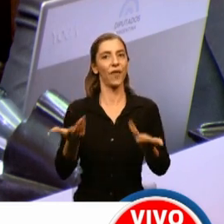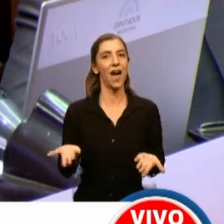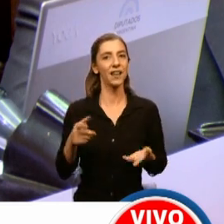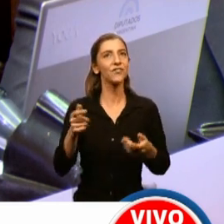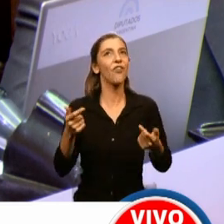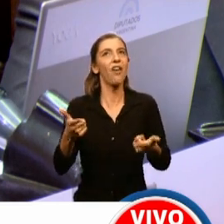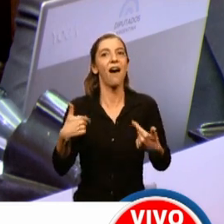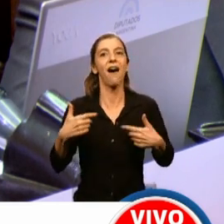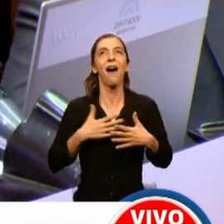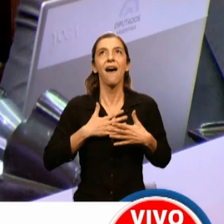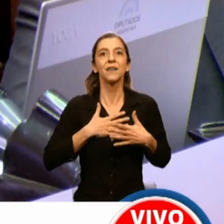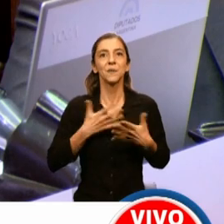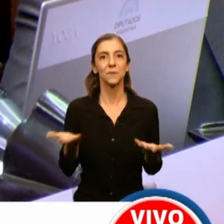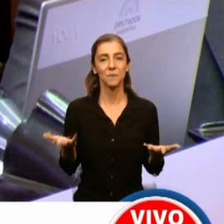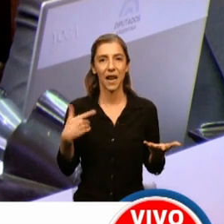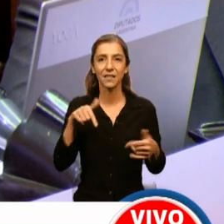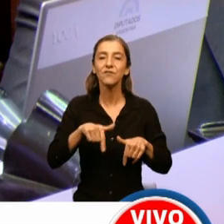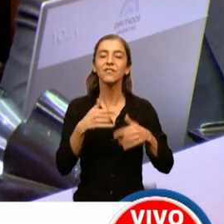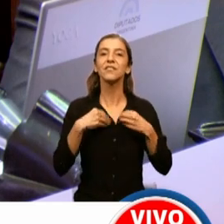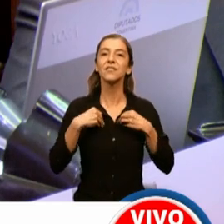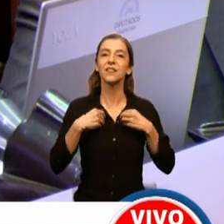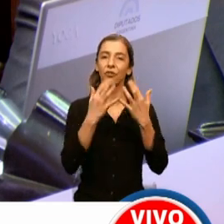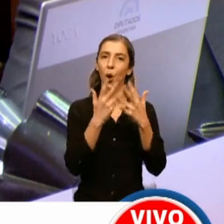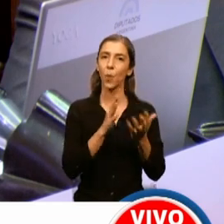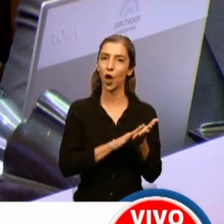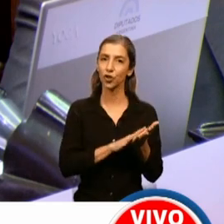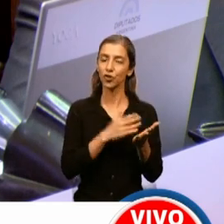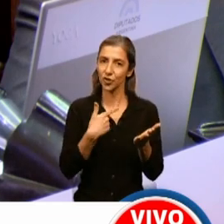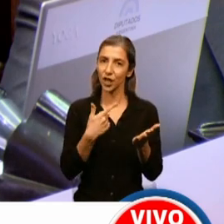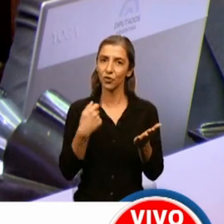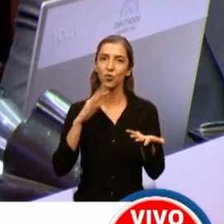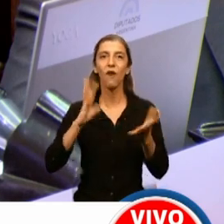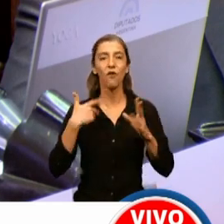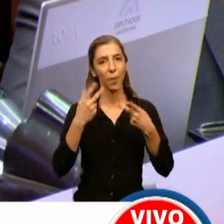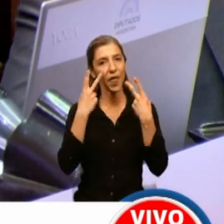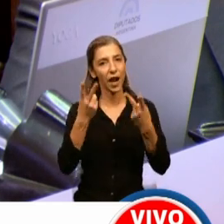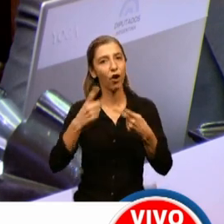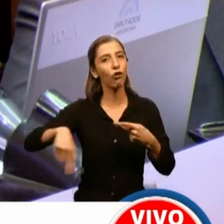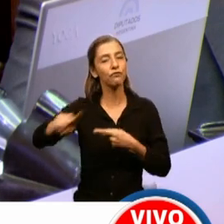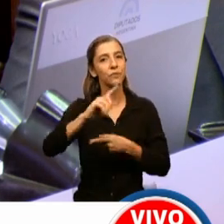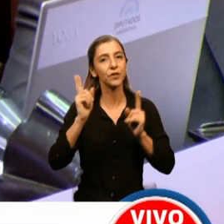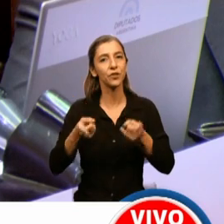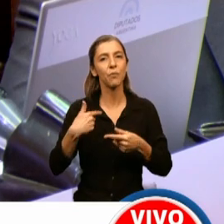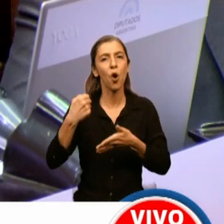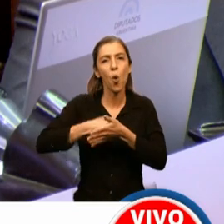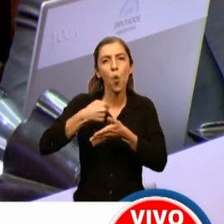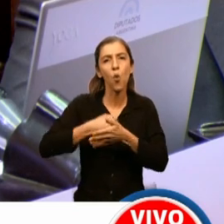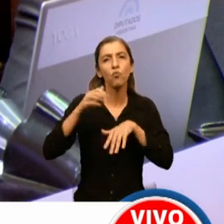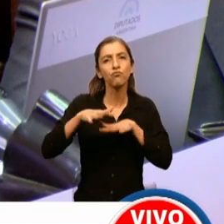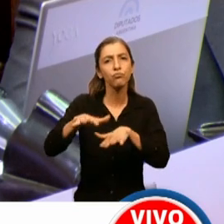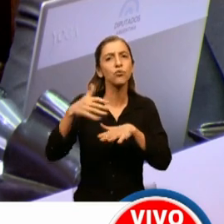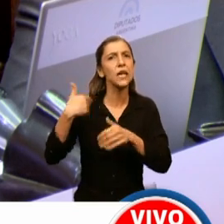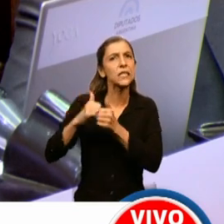que es un proyecto que en definitiva está haciendo unas reivindicaciones de luchas históricas de